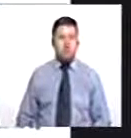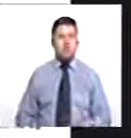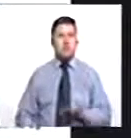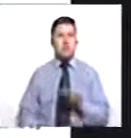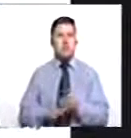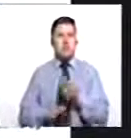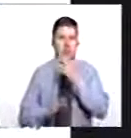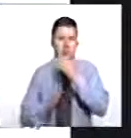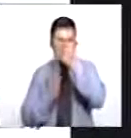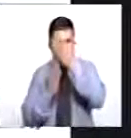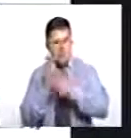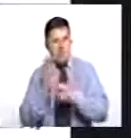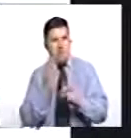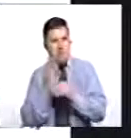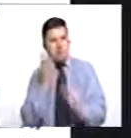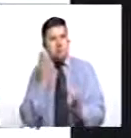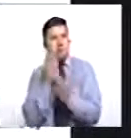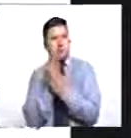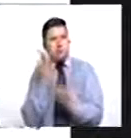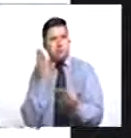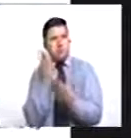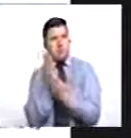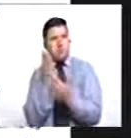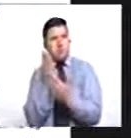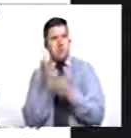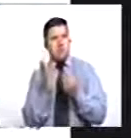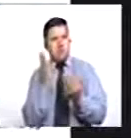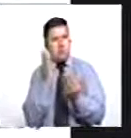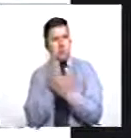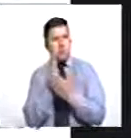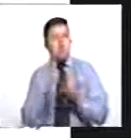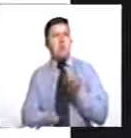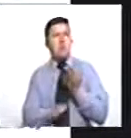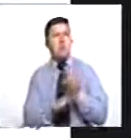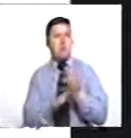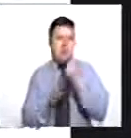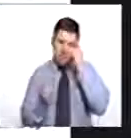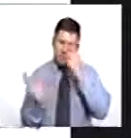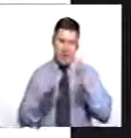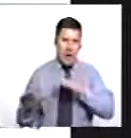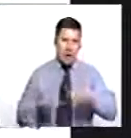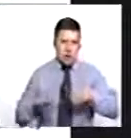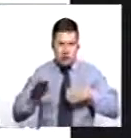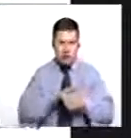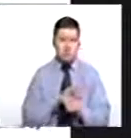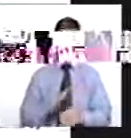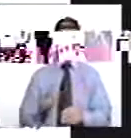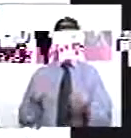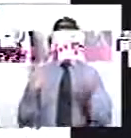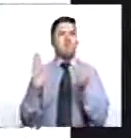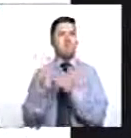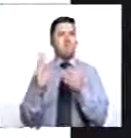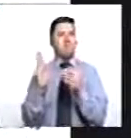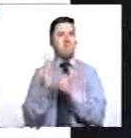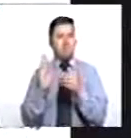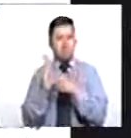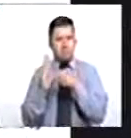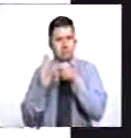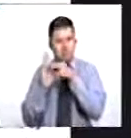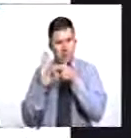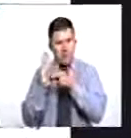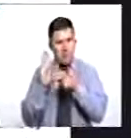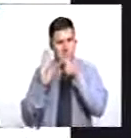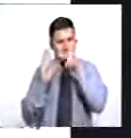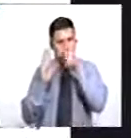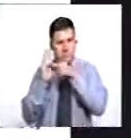pronto un documento adicional donde hagamos unas propuestas de plan de acción que queden metidos en la resolución